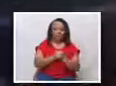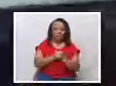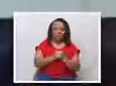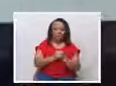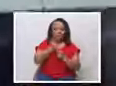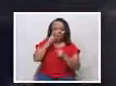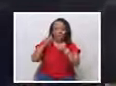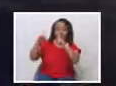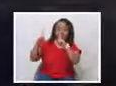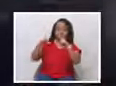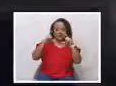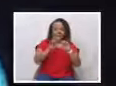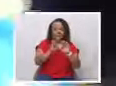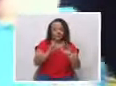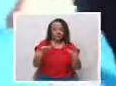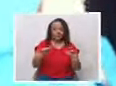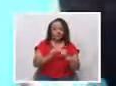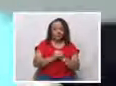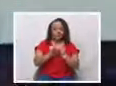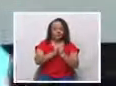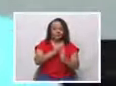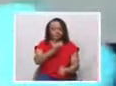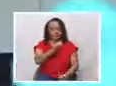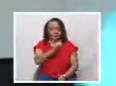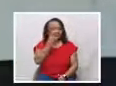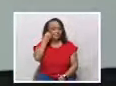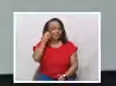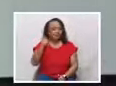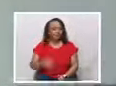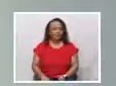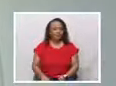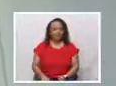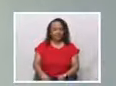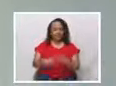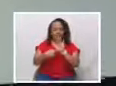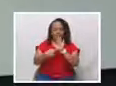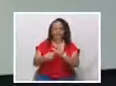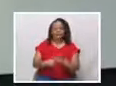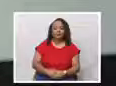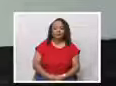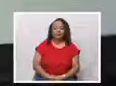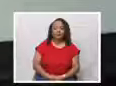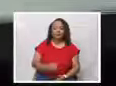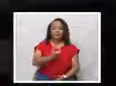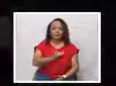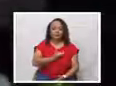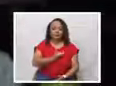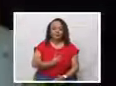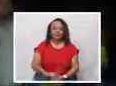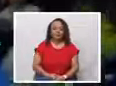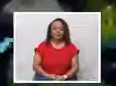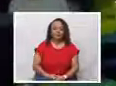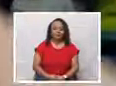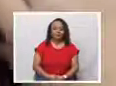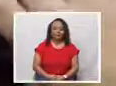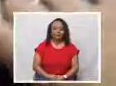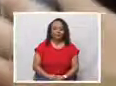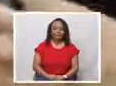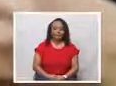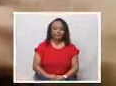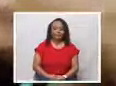que fotografíen niños con la medalla de oro, que uno continúa mostrando esa medalla. También escoltado por...